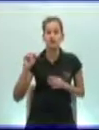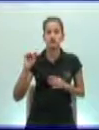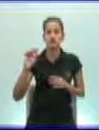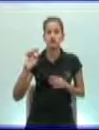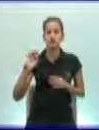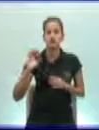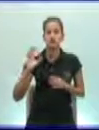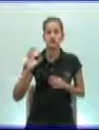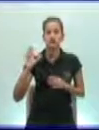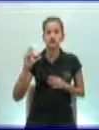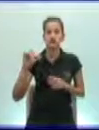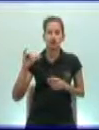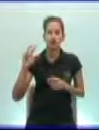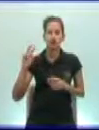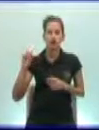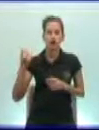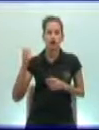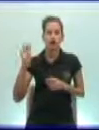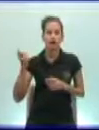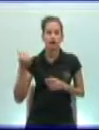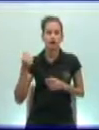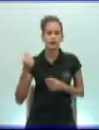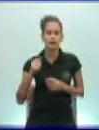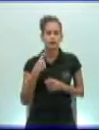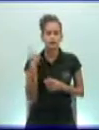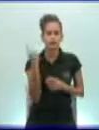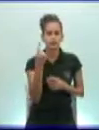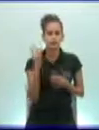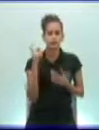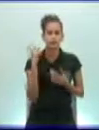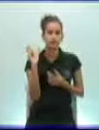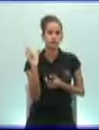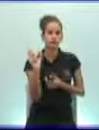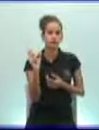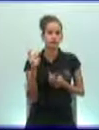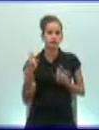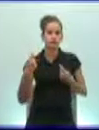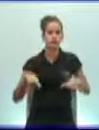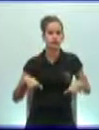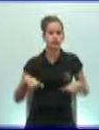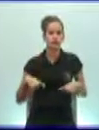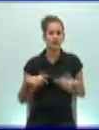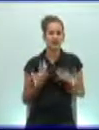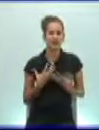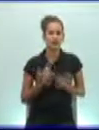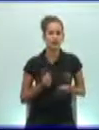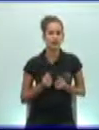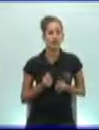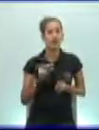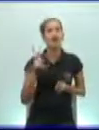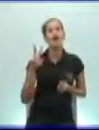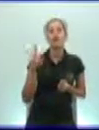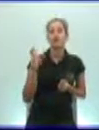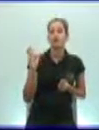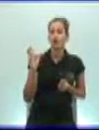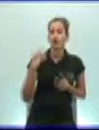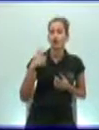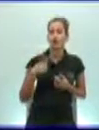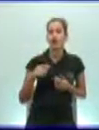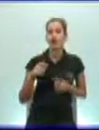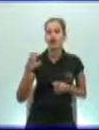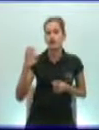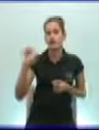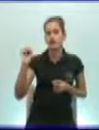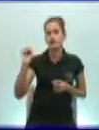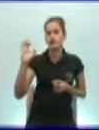escapó. ¿De qué verbo se deriva? Del verbo escapar. Vamos a señalar en